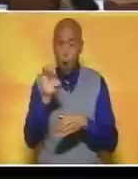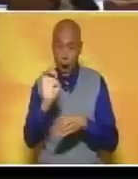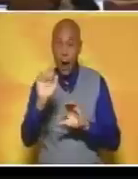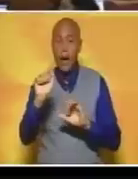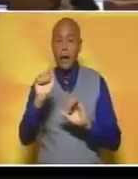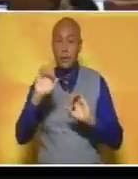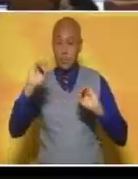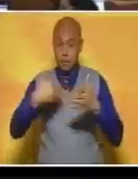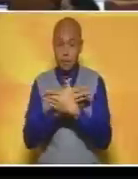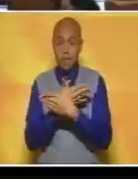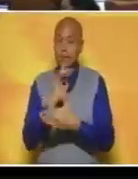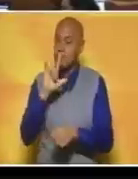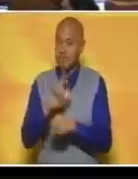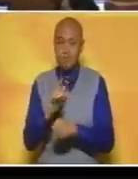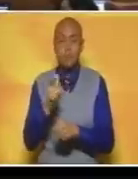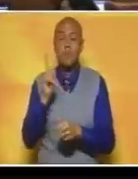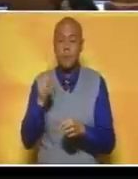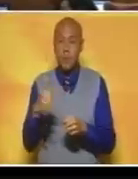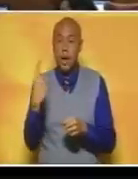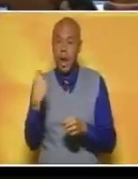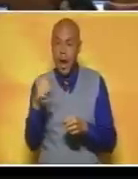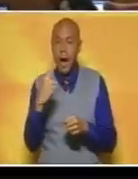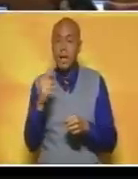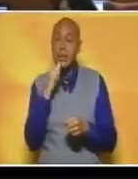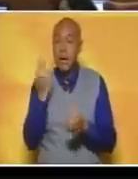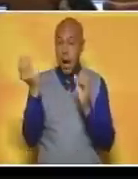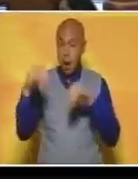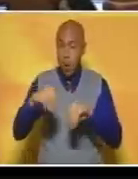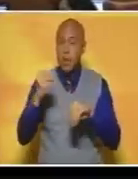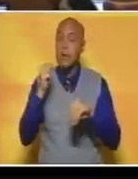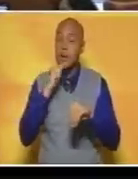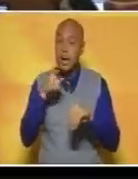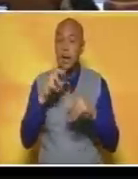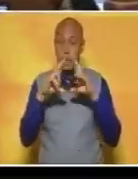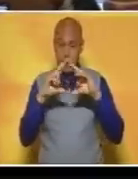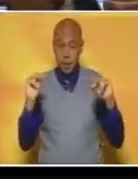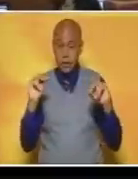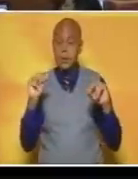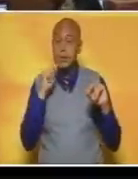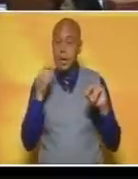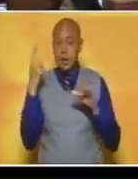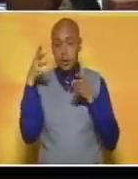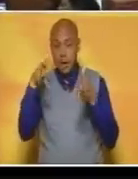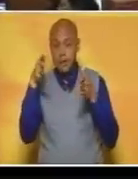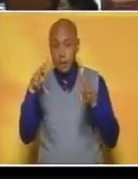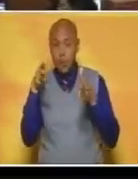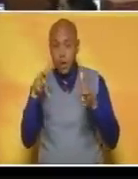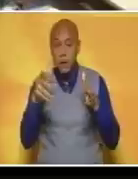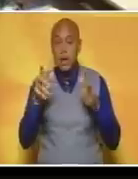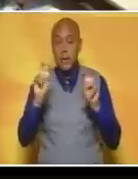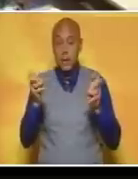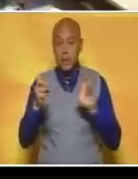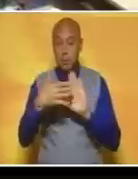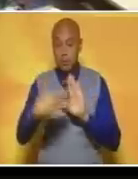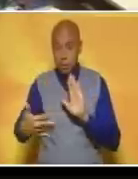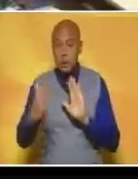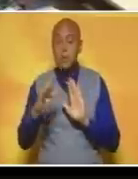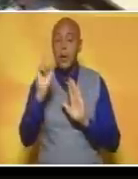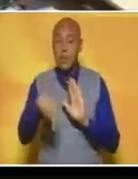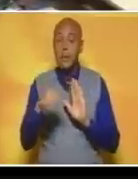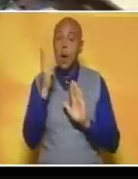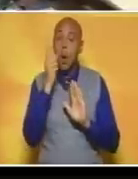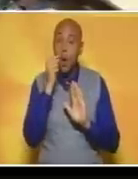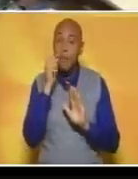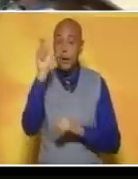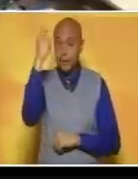Americanos, pese a que existe un memorándum de entendimiento con el gobierno que establece asesoría técnica en el proceso. En este sentido, el